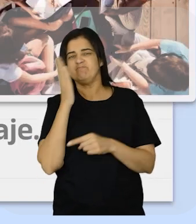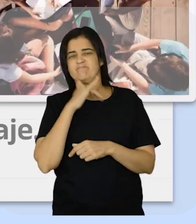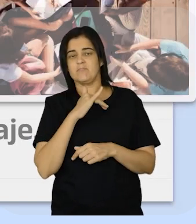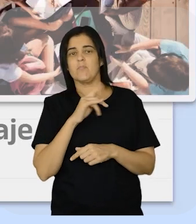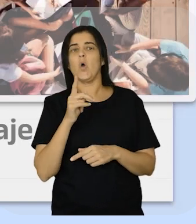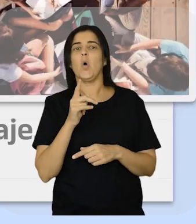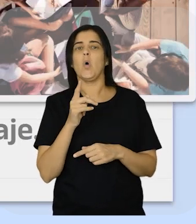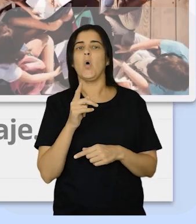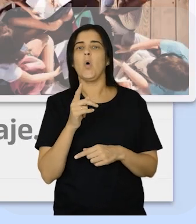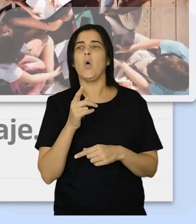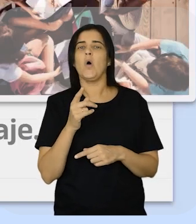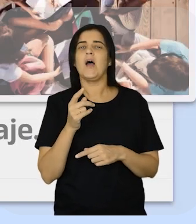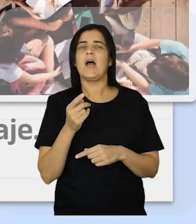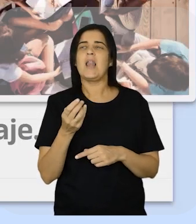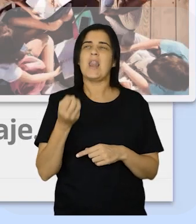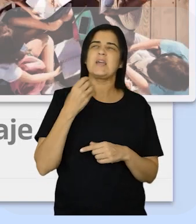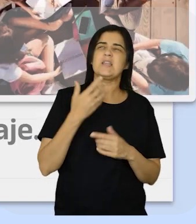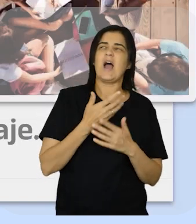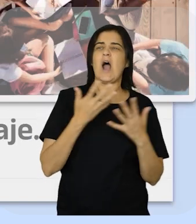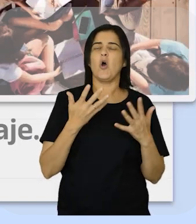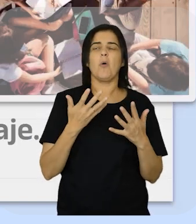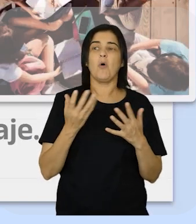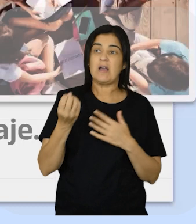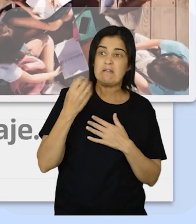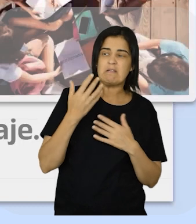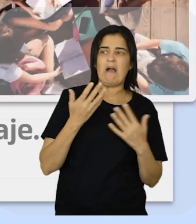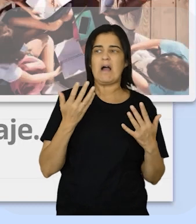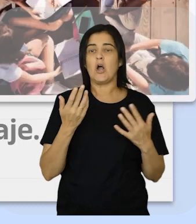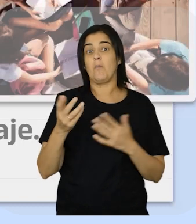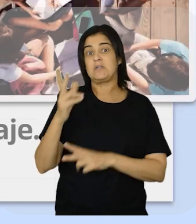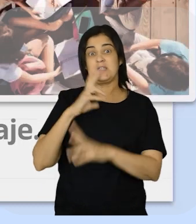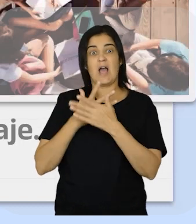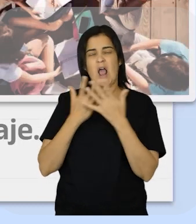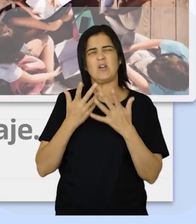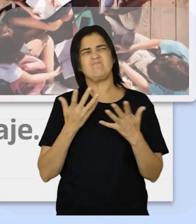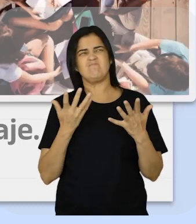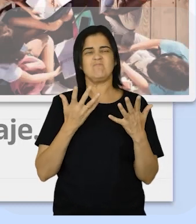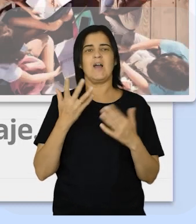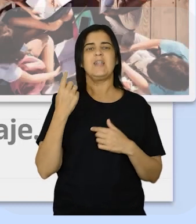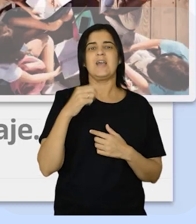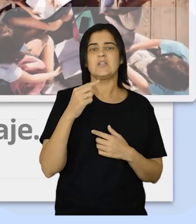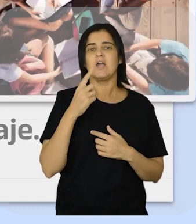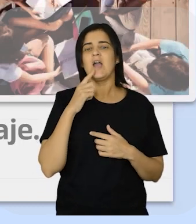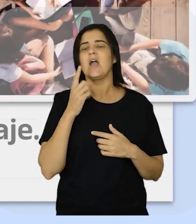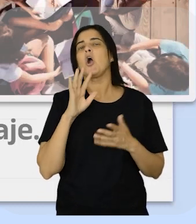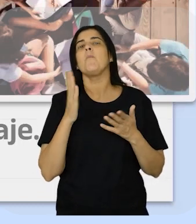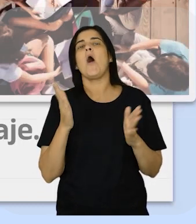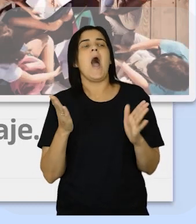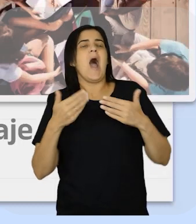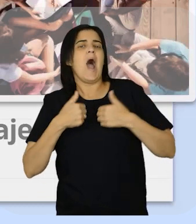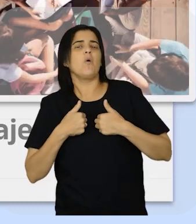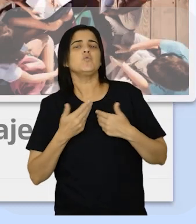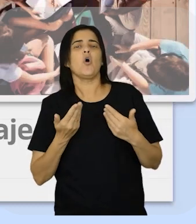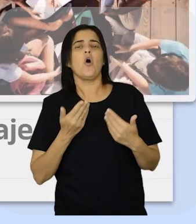la crítica la toma como algo extremadamente negativo, realiza lo que se llama la autodiscapacidad, que